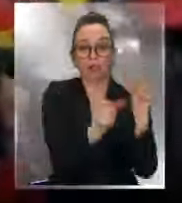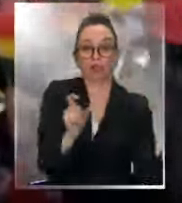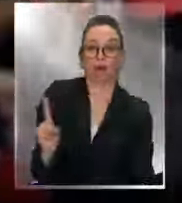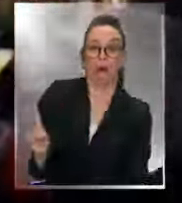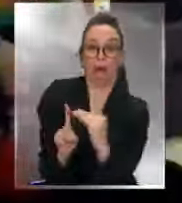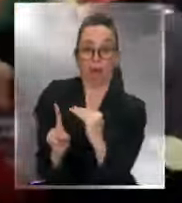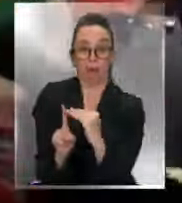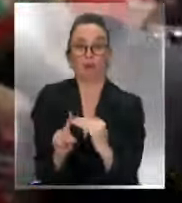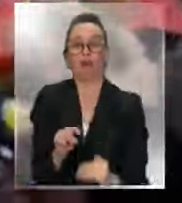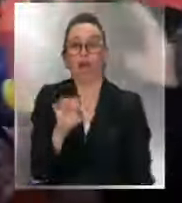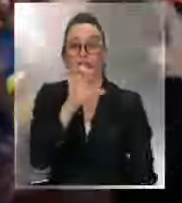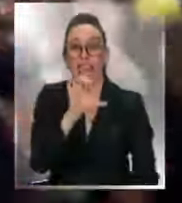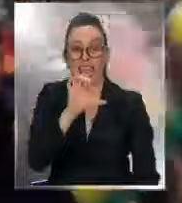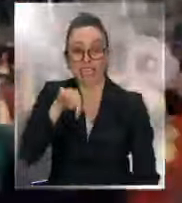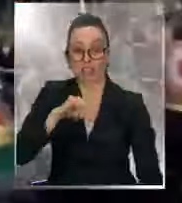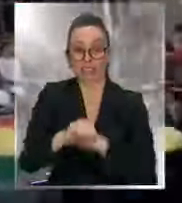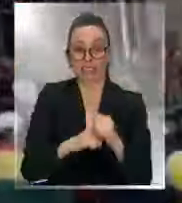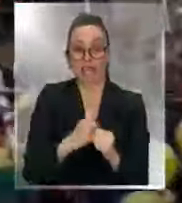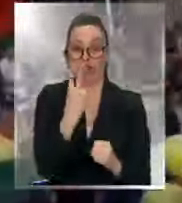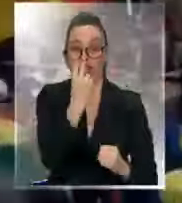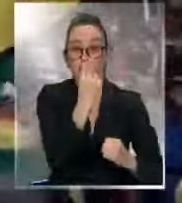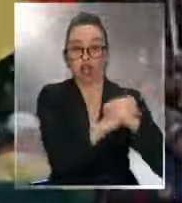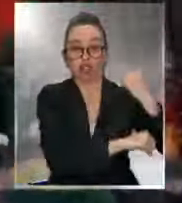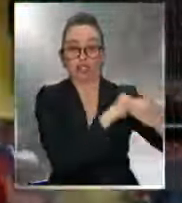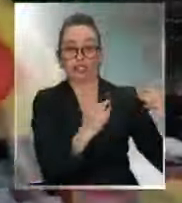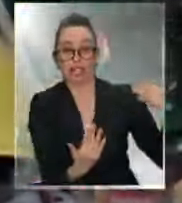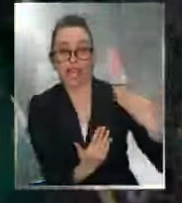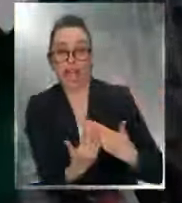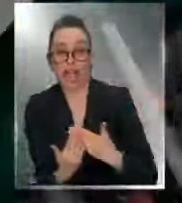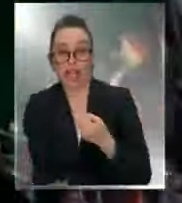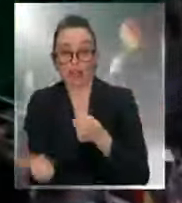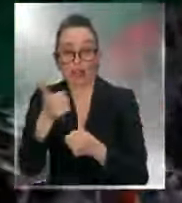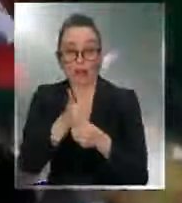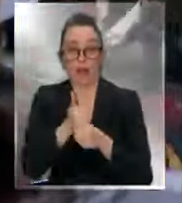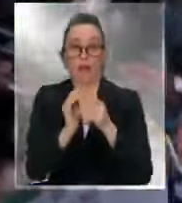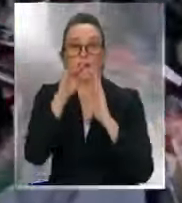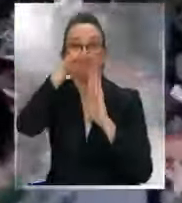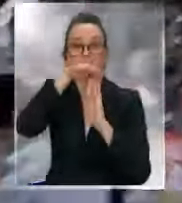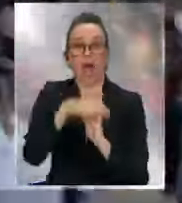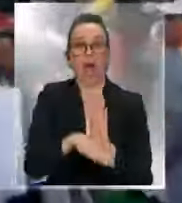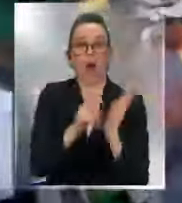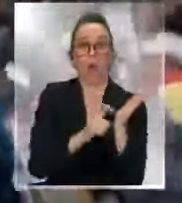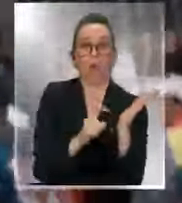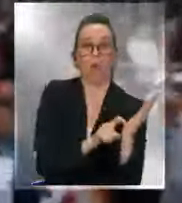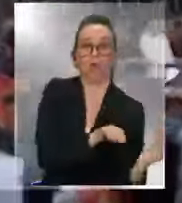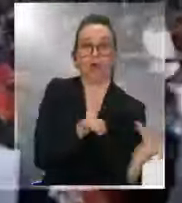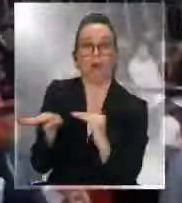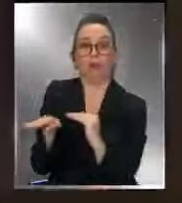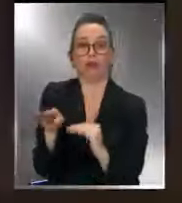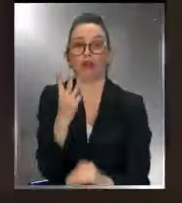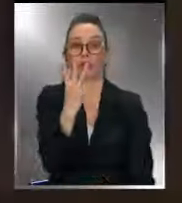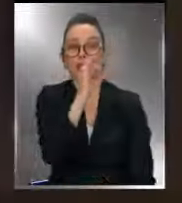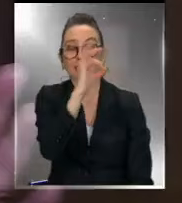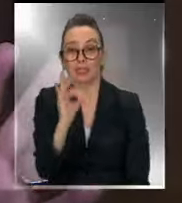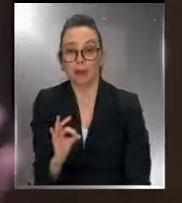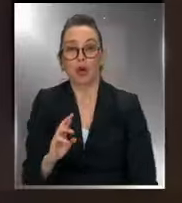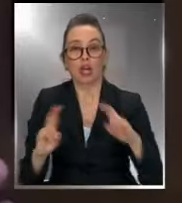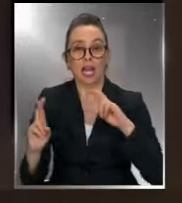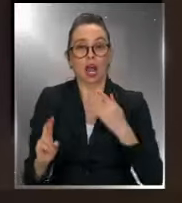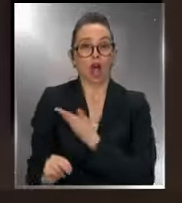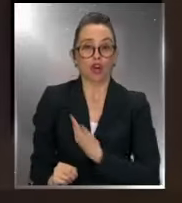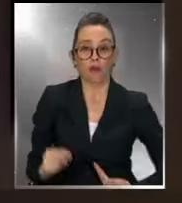año, 12 años después, la cifra disminuyó a un escaso 30%. Hay una cierta correlación,